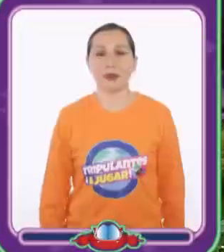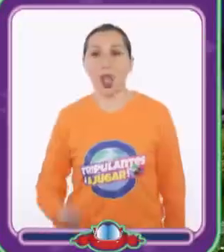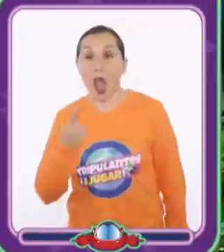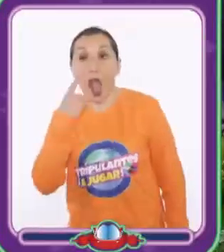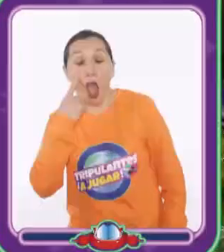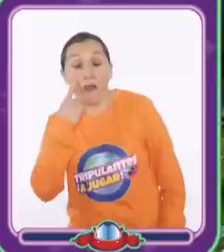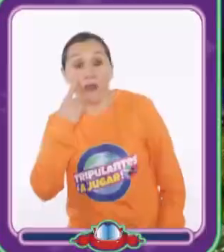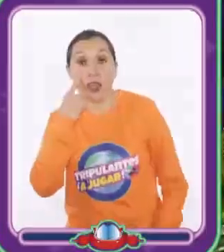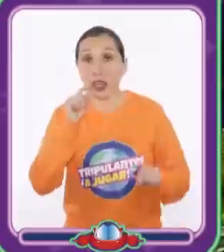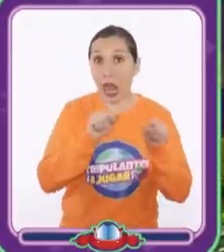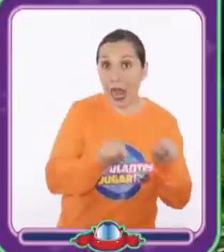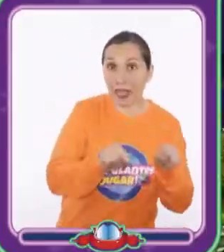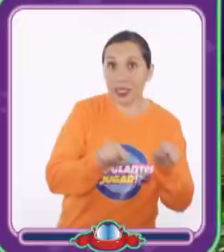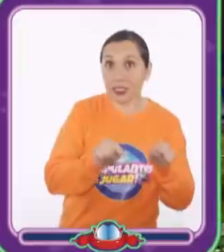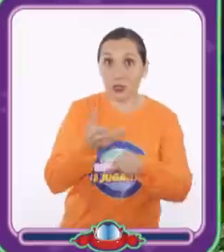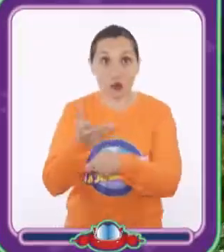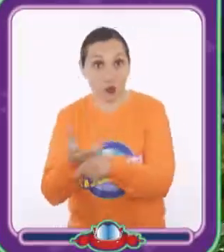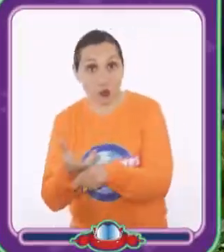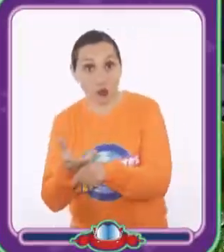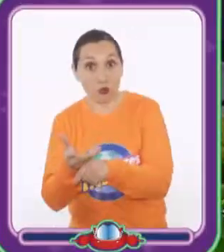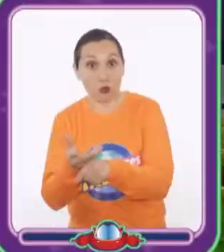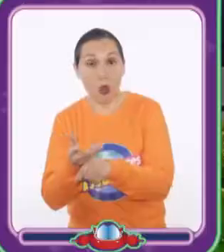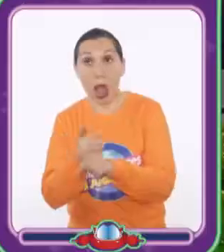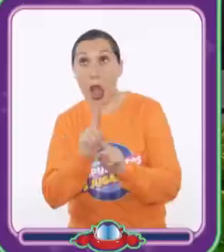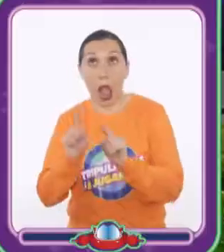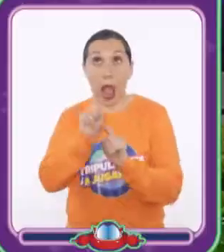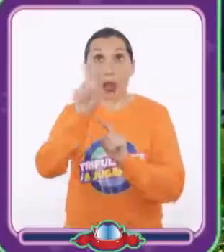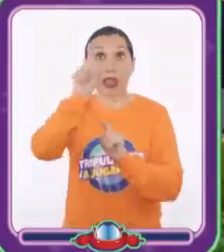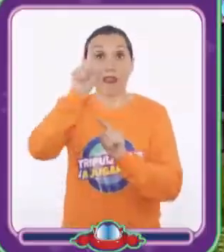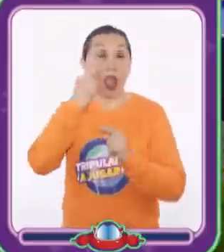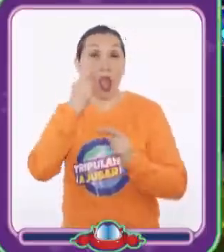A ver, habrán por aquí... Por ahí arriba...